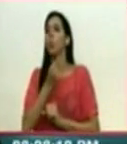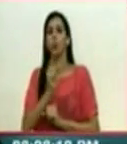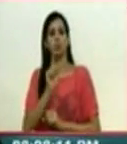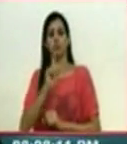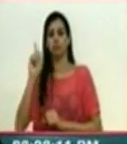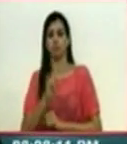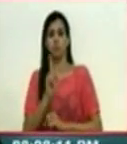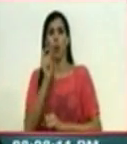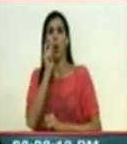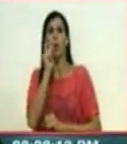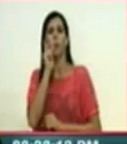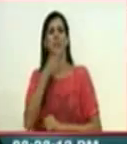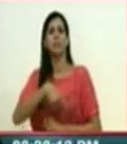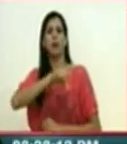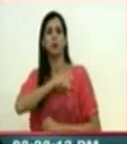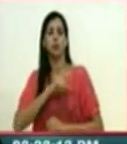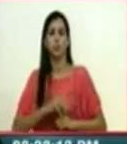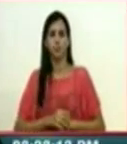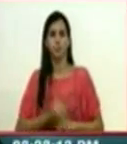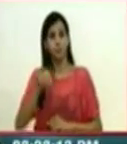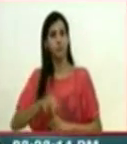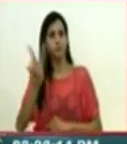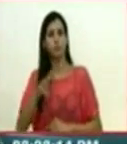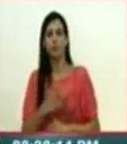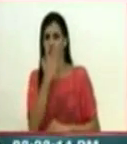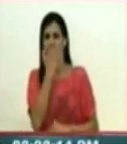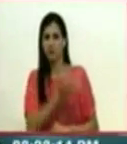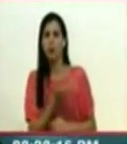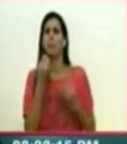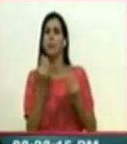del político español Felipe González, quien sostuvo una visita con la